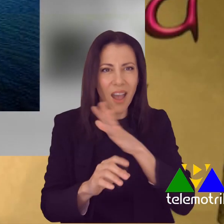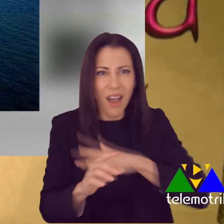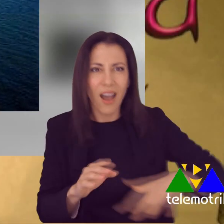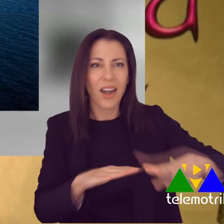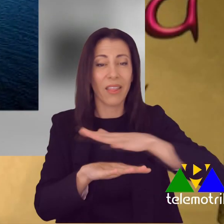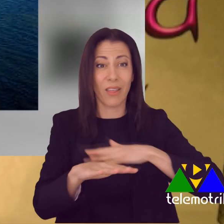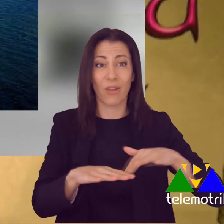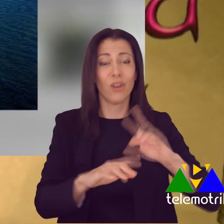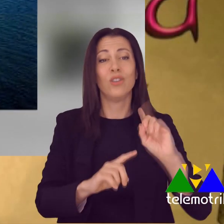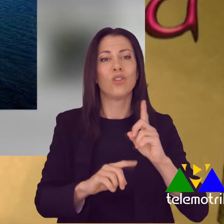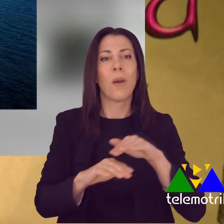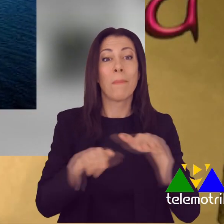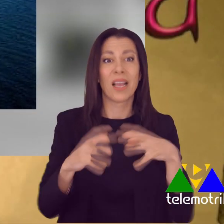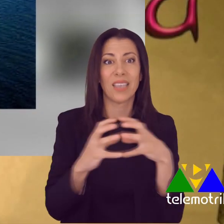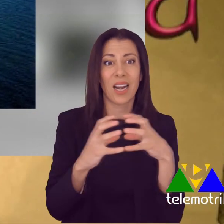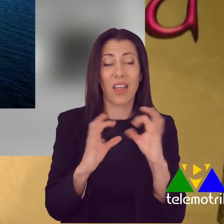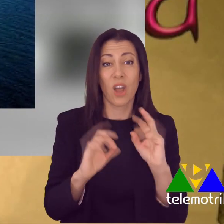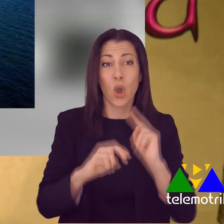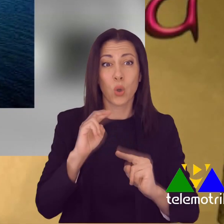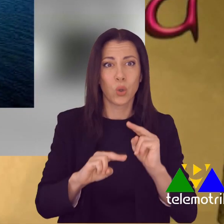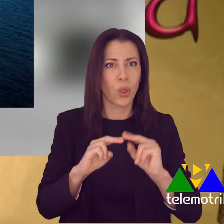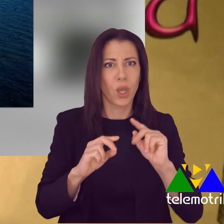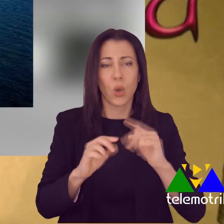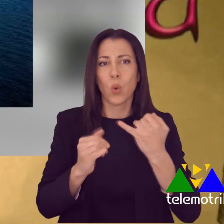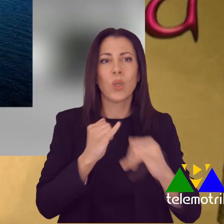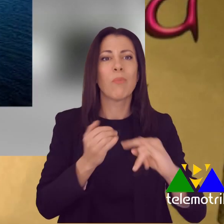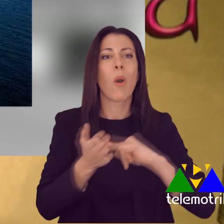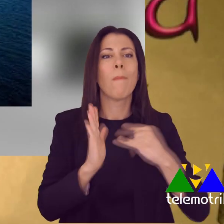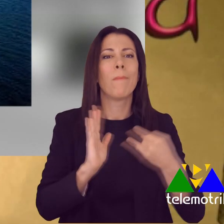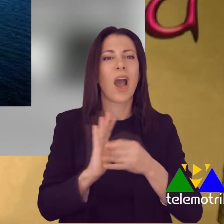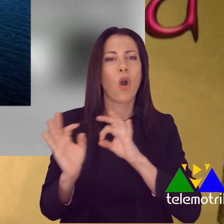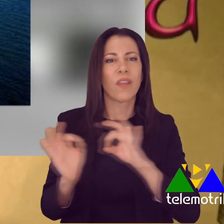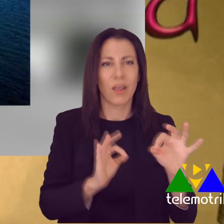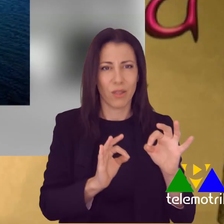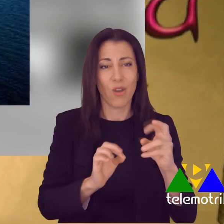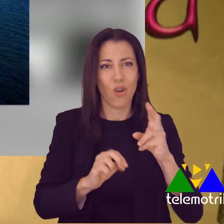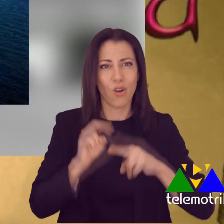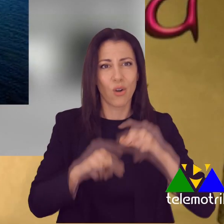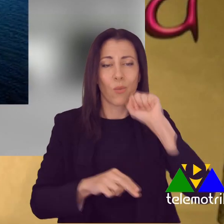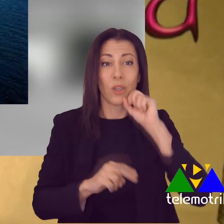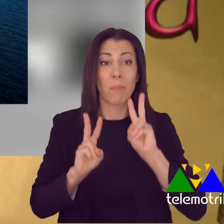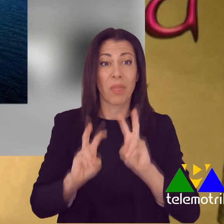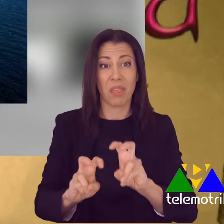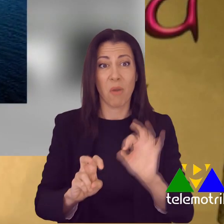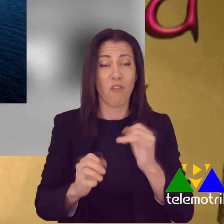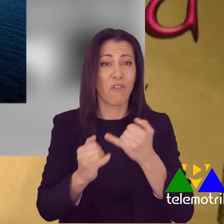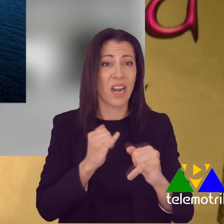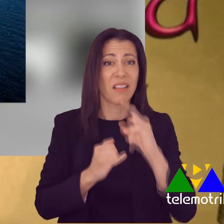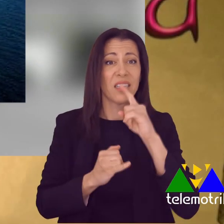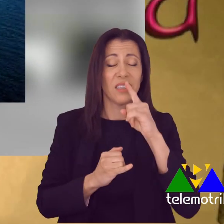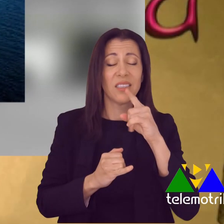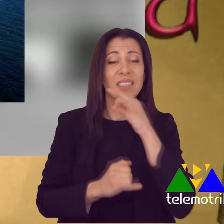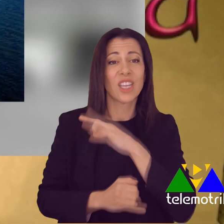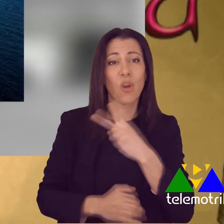¿no? Playa Granada como construcción surge con el último plan general de urbanismo de Motril de principios finales